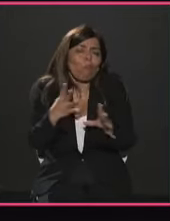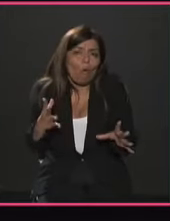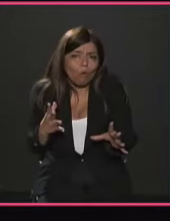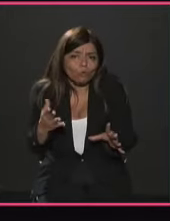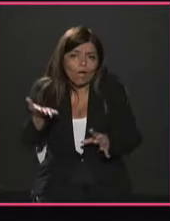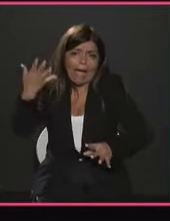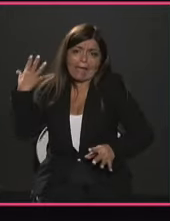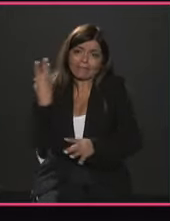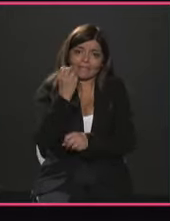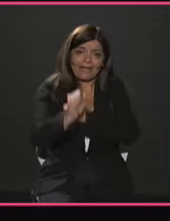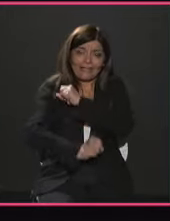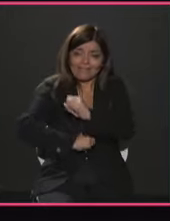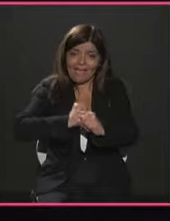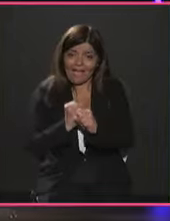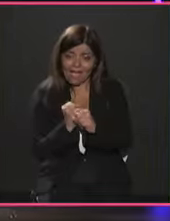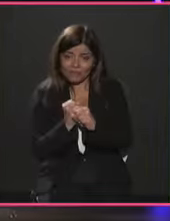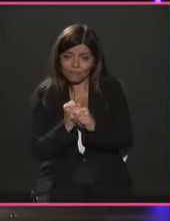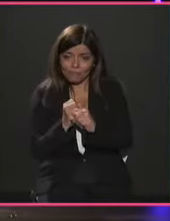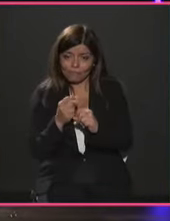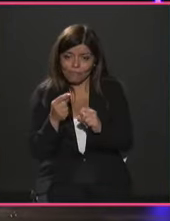30 años